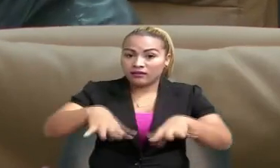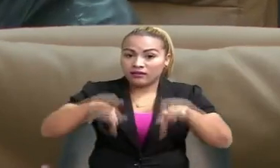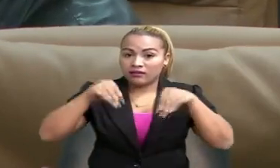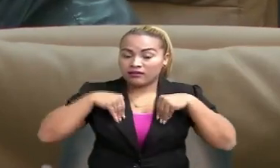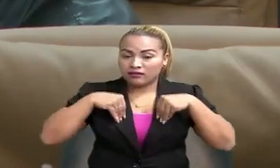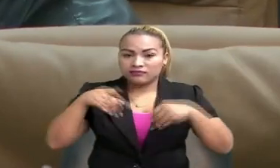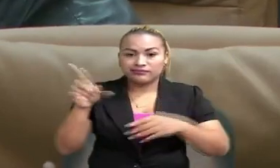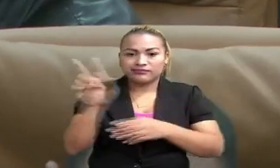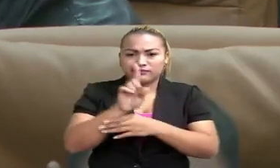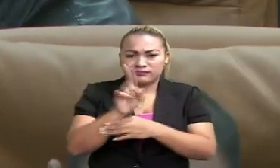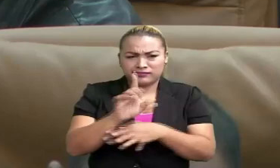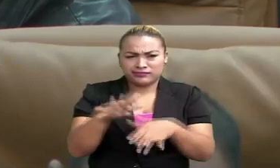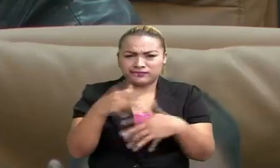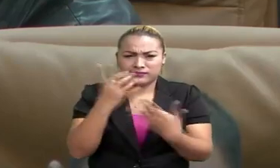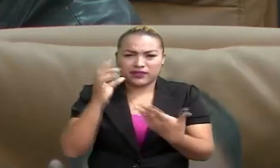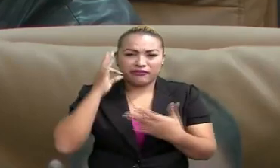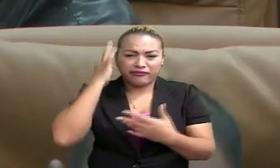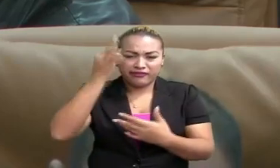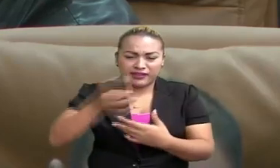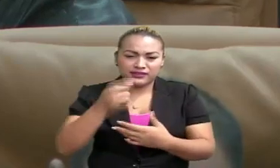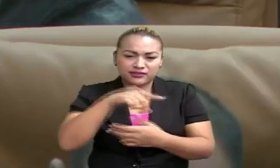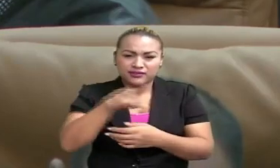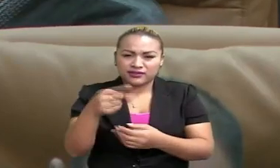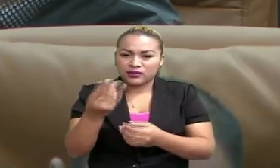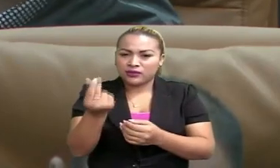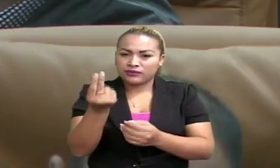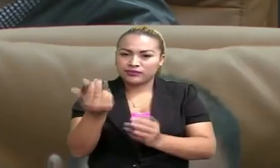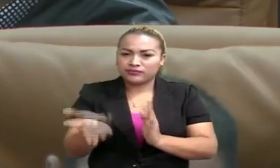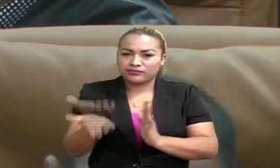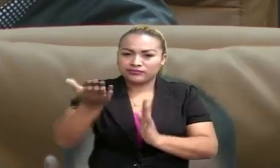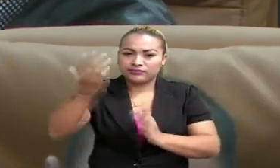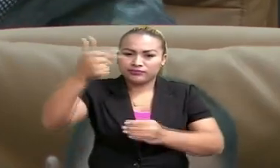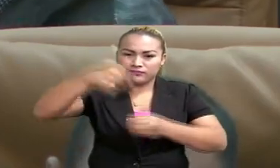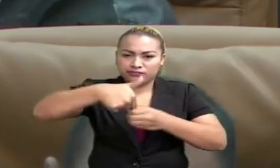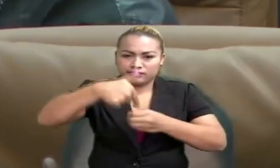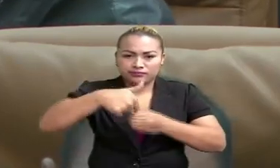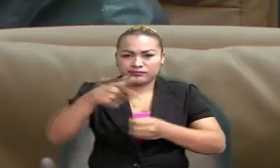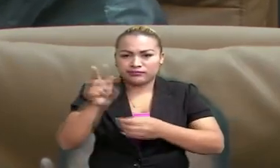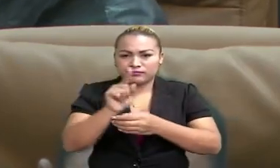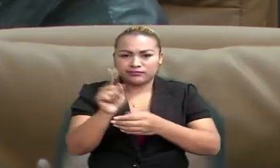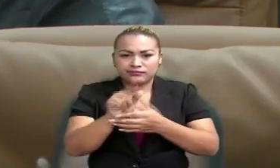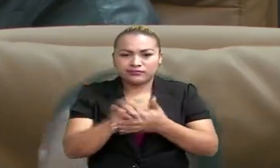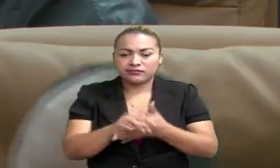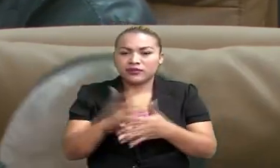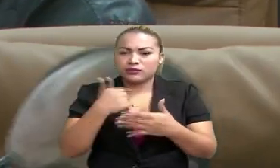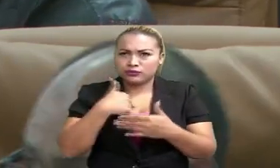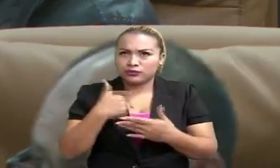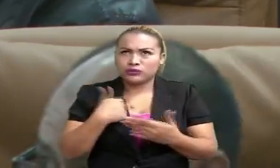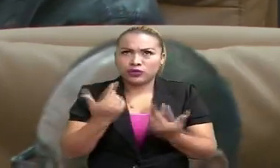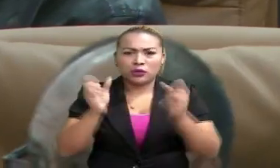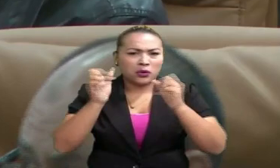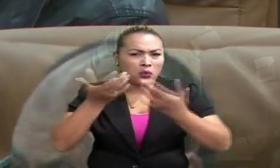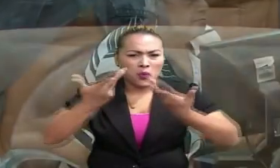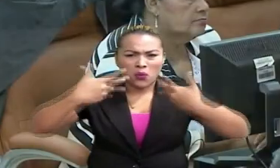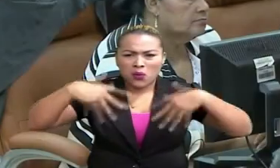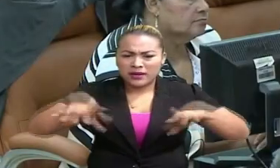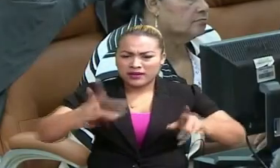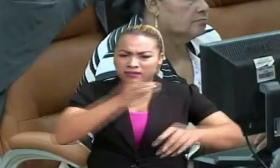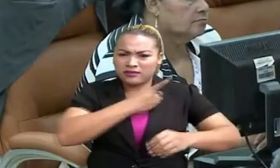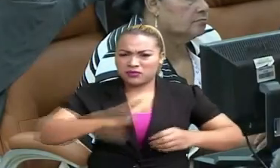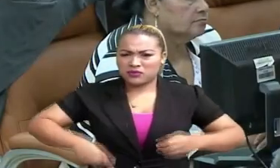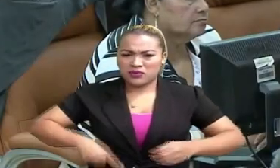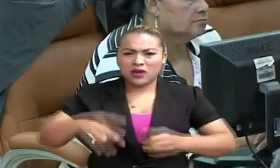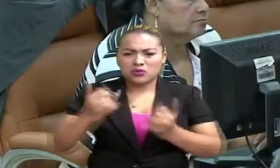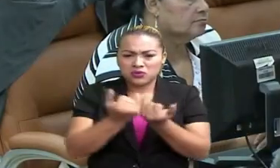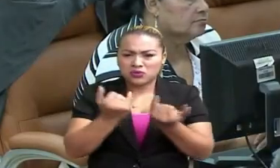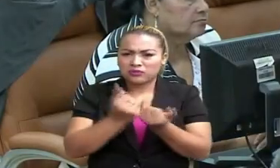quieren que revisemos el dictamen renglón por renglón y que comparemos con la ley actual, estoy a la orden con cualquier diputado.